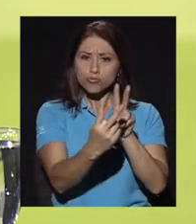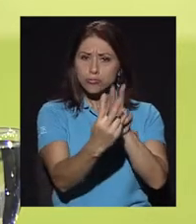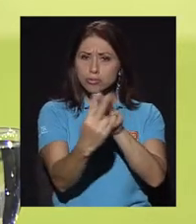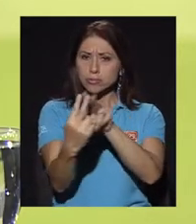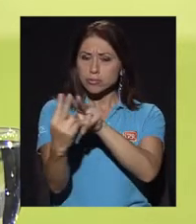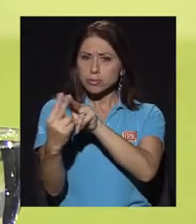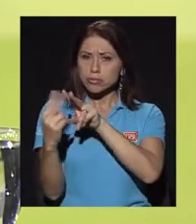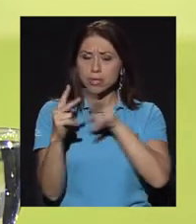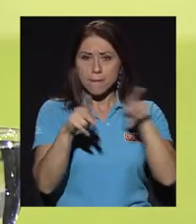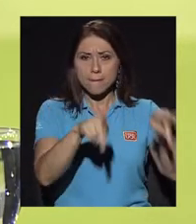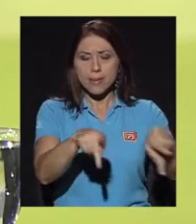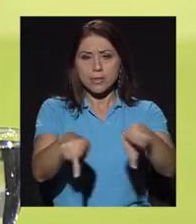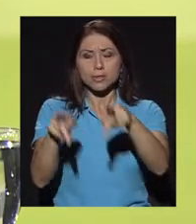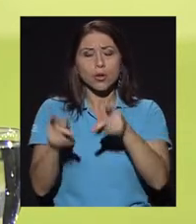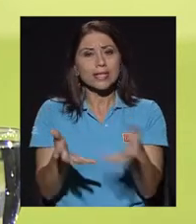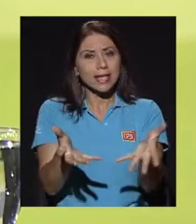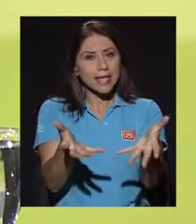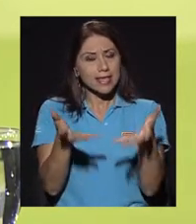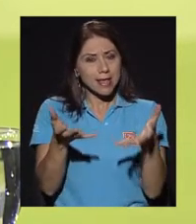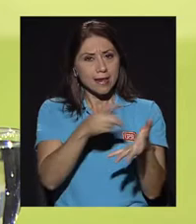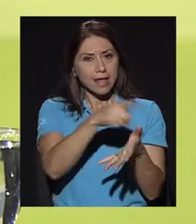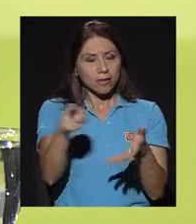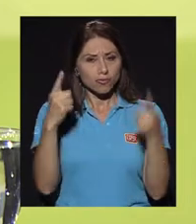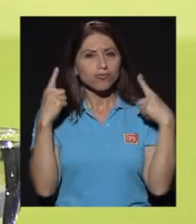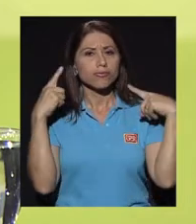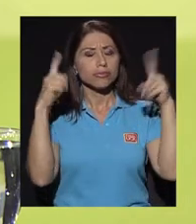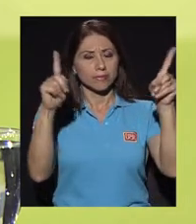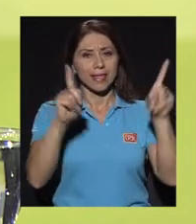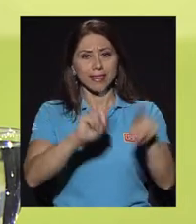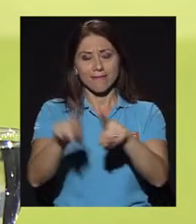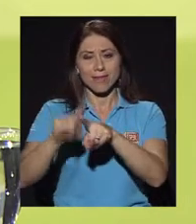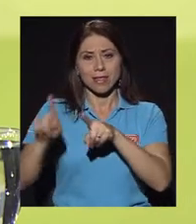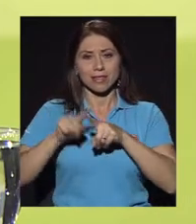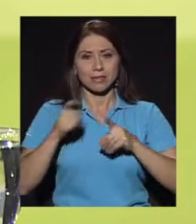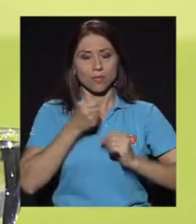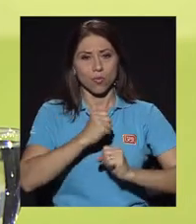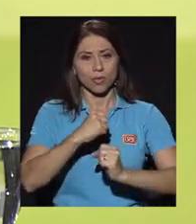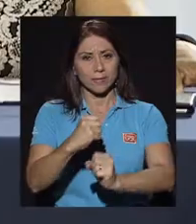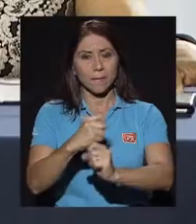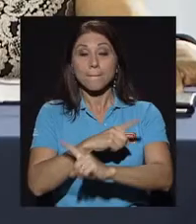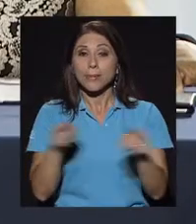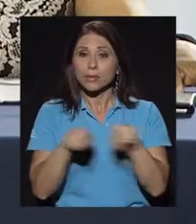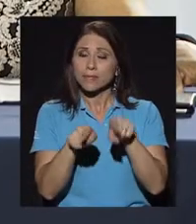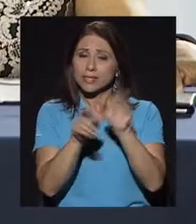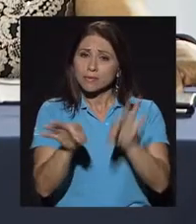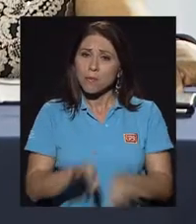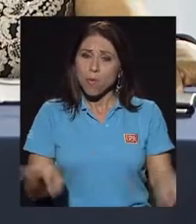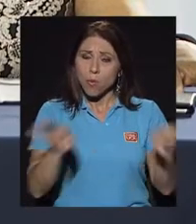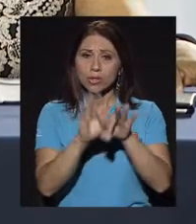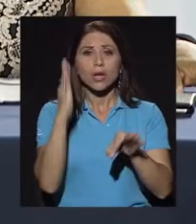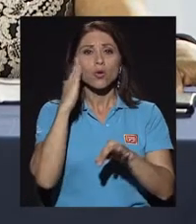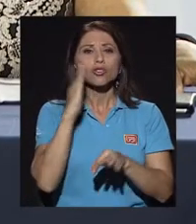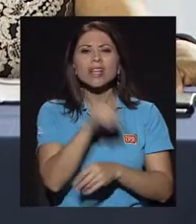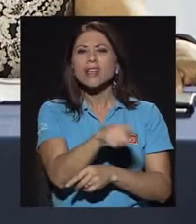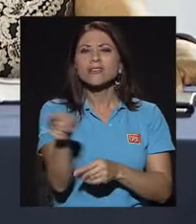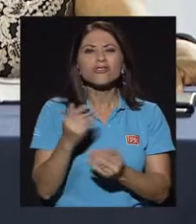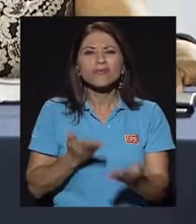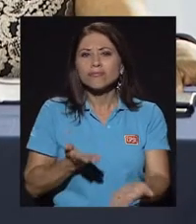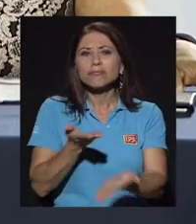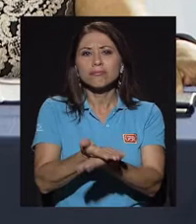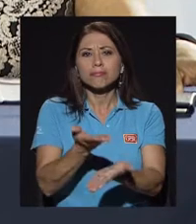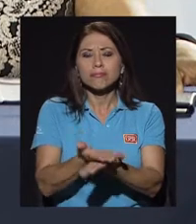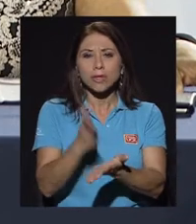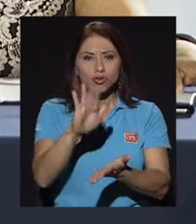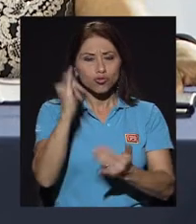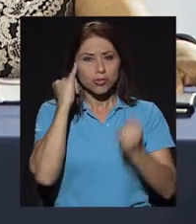conocer a las personas que aspiran a ejercer cargos de elección popular en las diferentes municipalidades, pero también conocer sus propuestas y